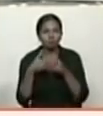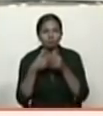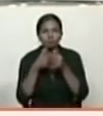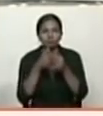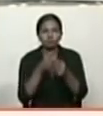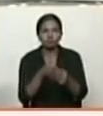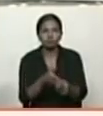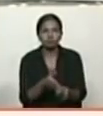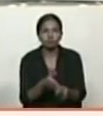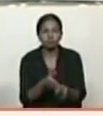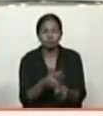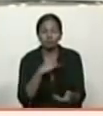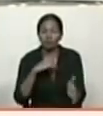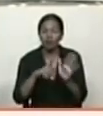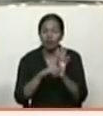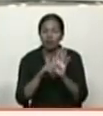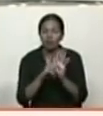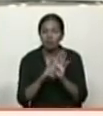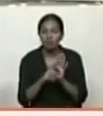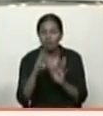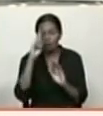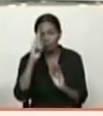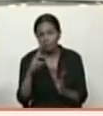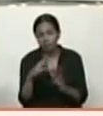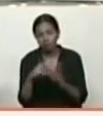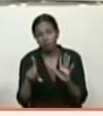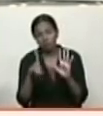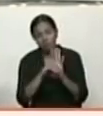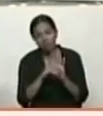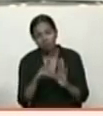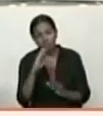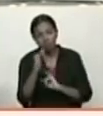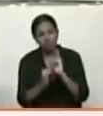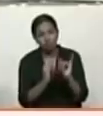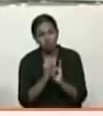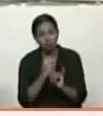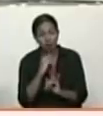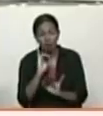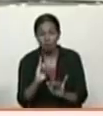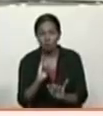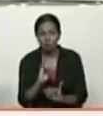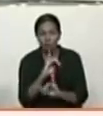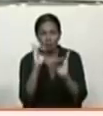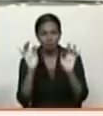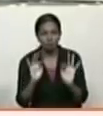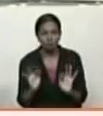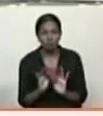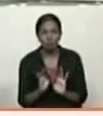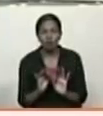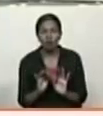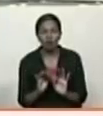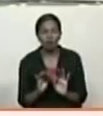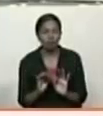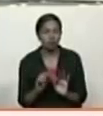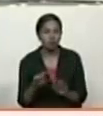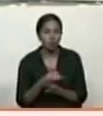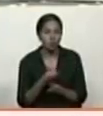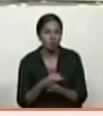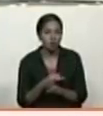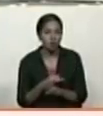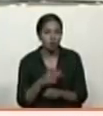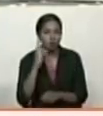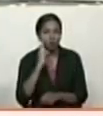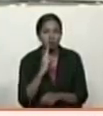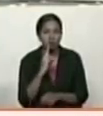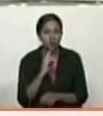la legalidad internacional, el respeto al derecho internacional y en consecuencia el respeto al gobierno bolivariano de